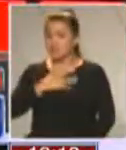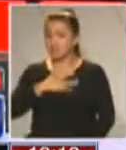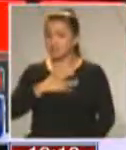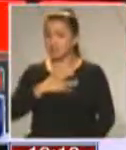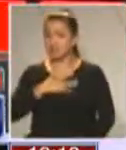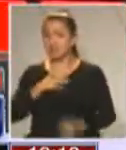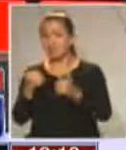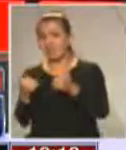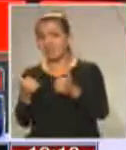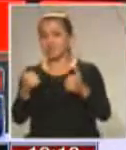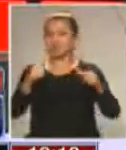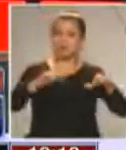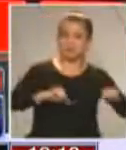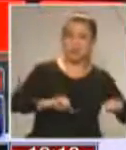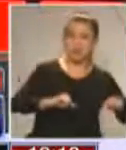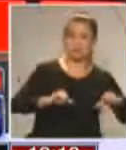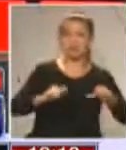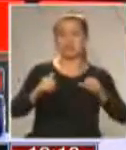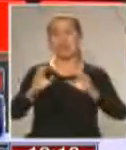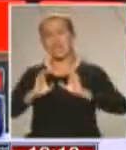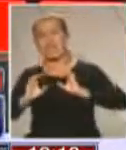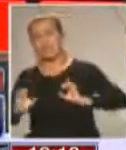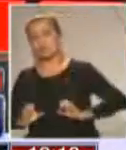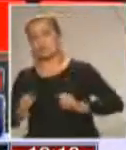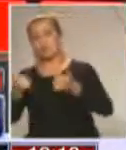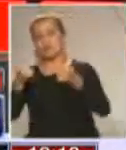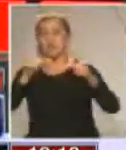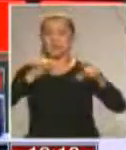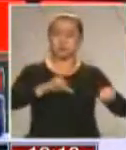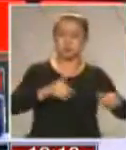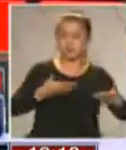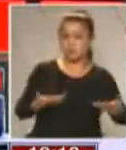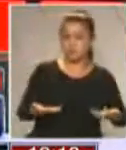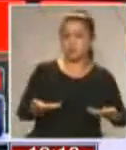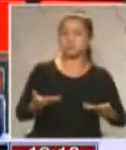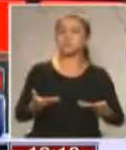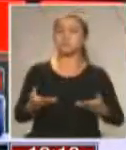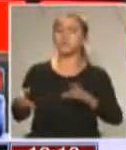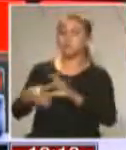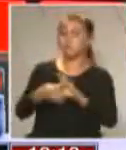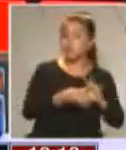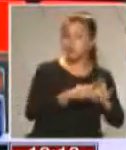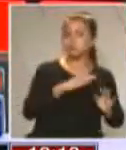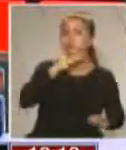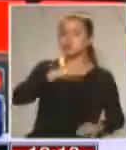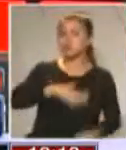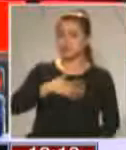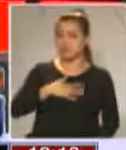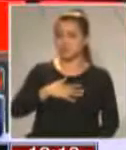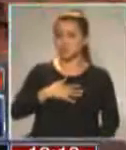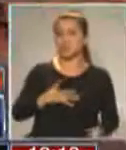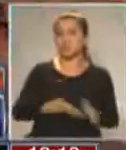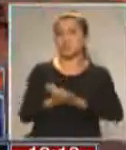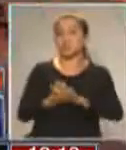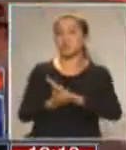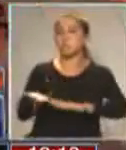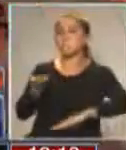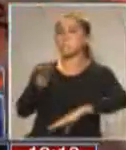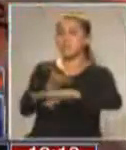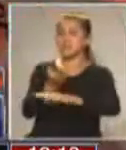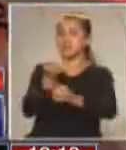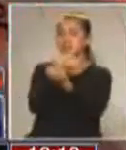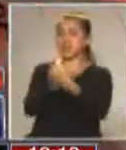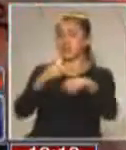es adecuado, si fue criterioso, para que sea un argumento suficiente y sólido como para, por ejemplo, pedirle la renuncia